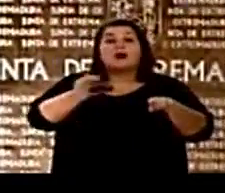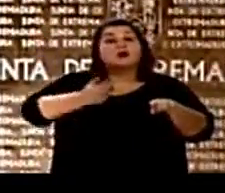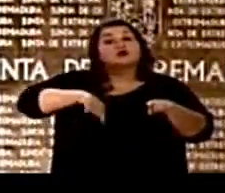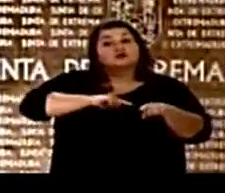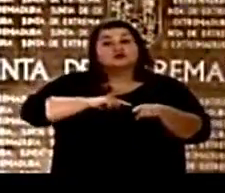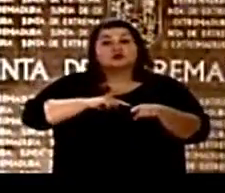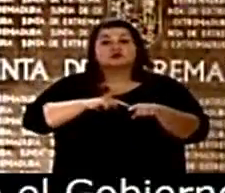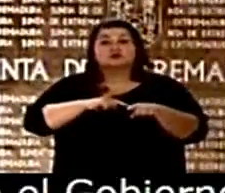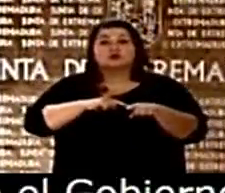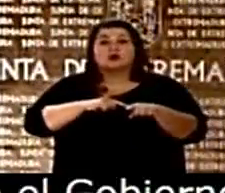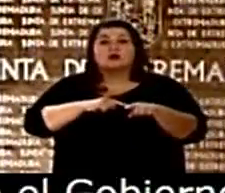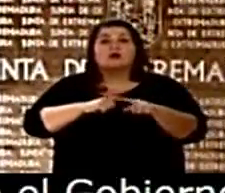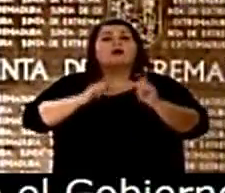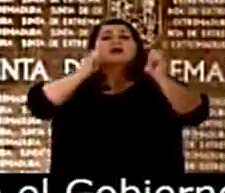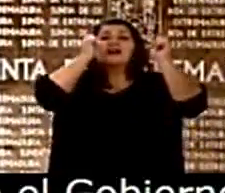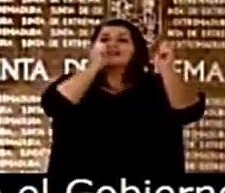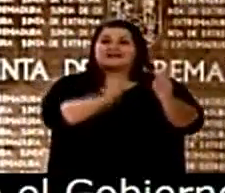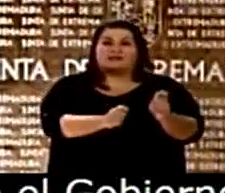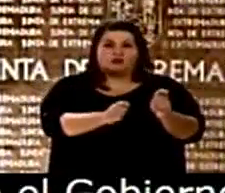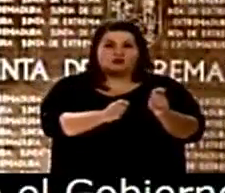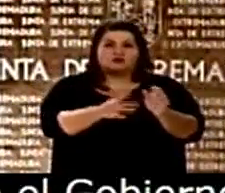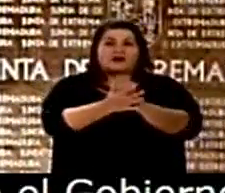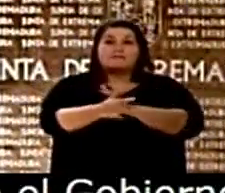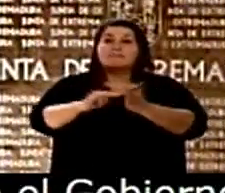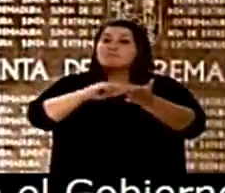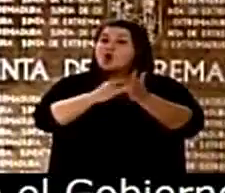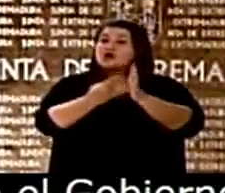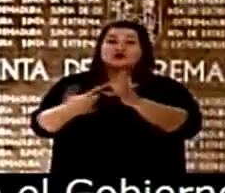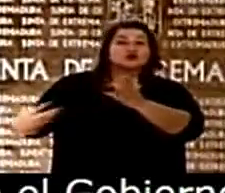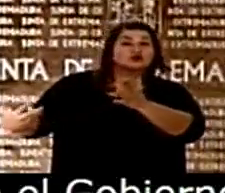estado licitando todos los proyectos